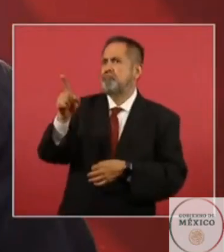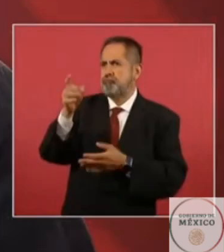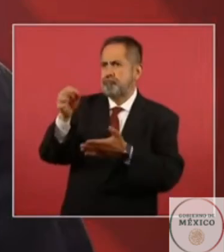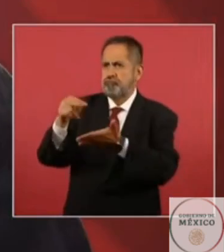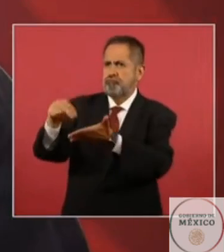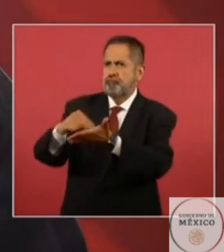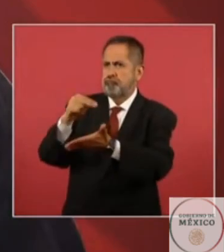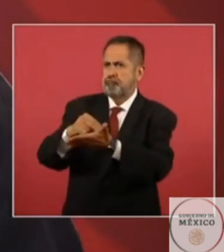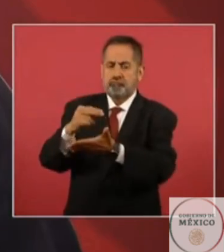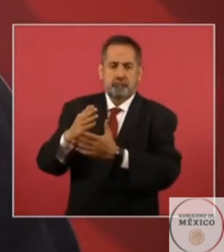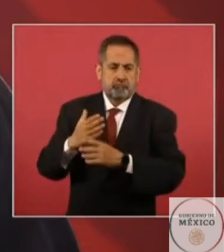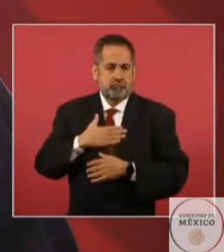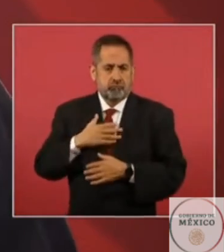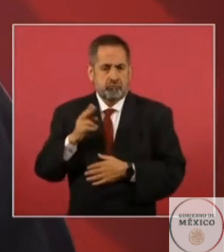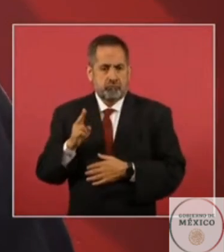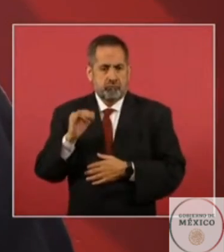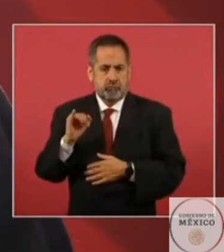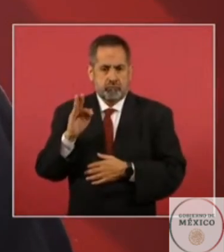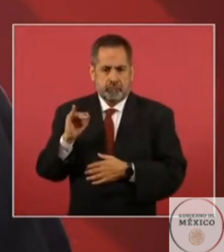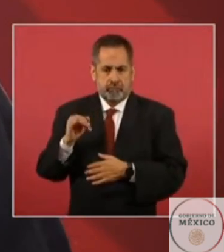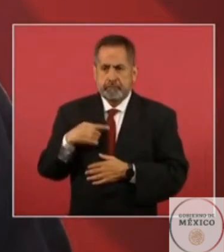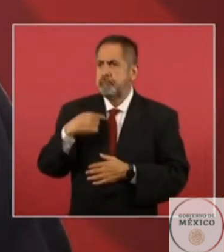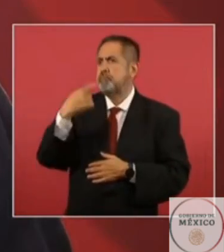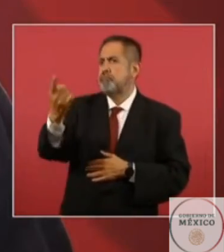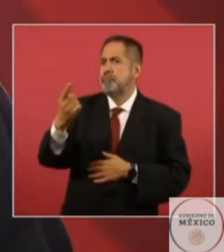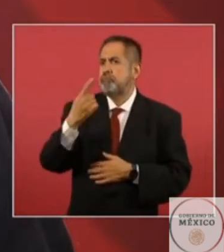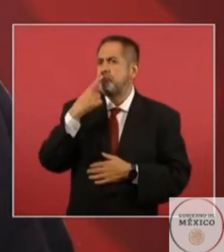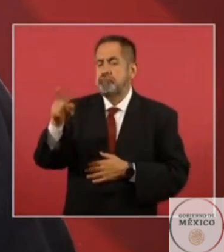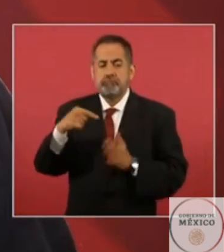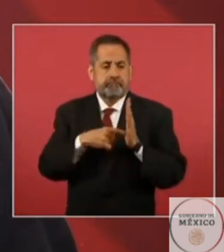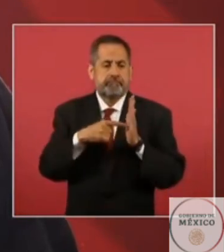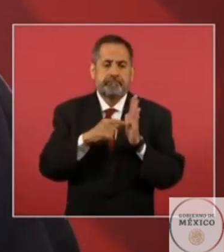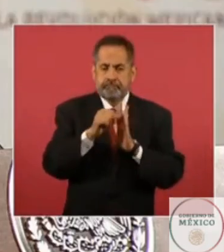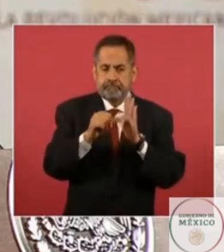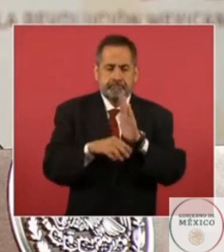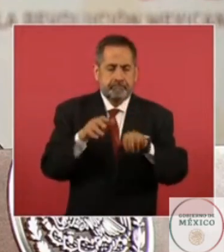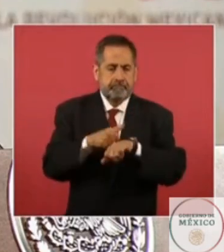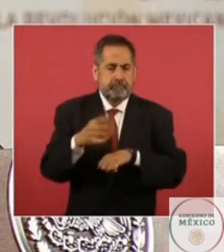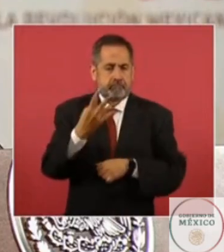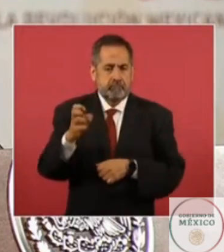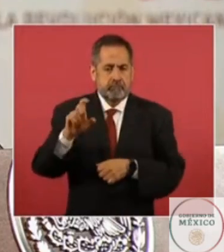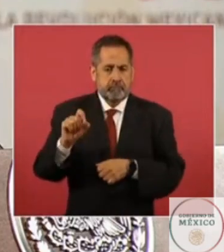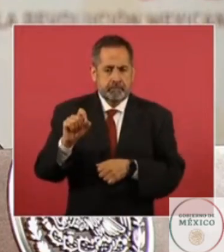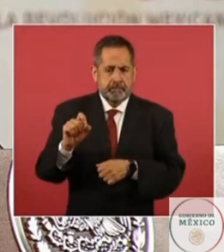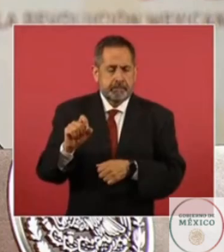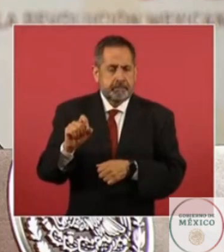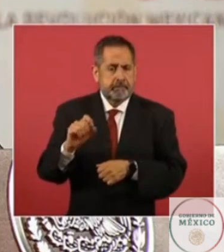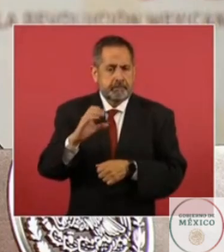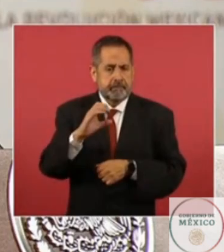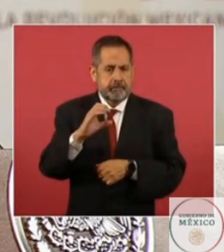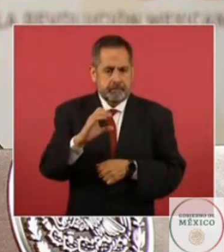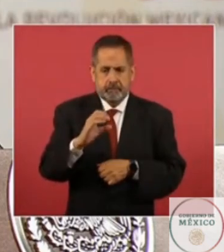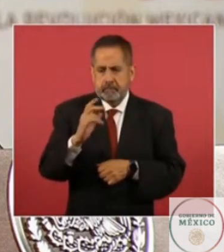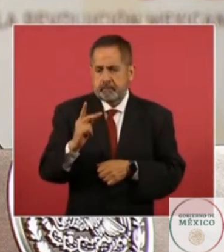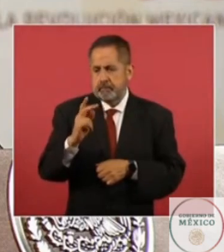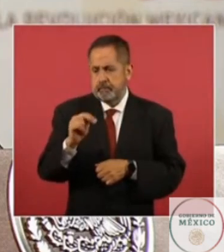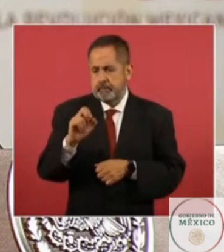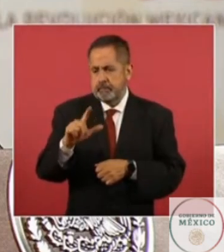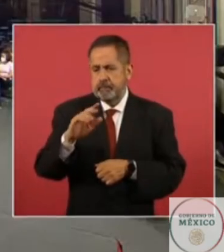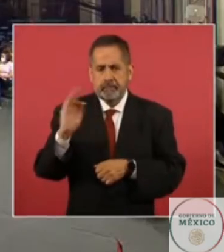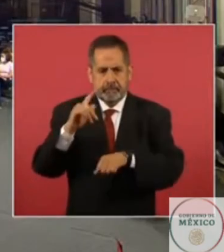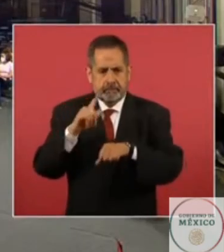el momento de judicializar una causa. Mientras no haya judicialización de